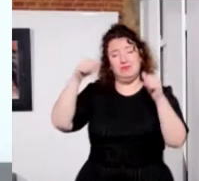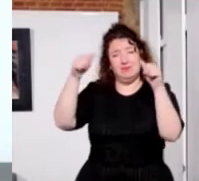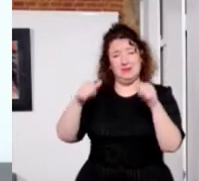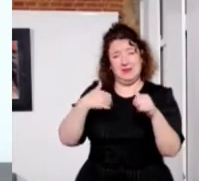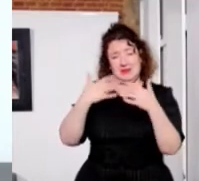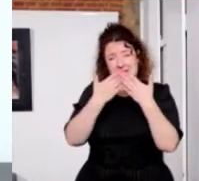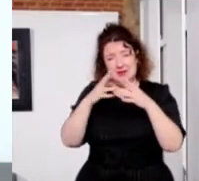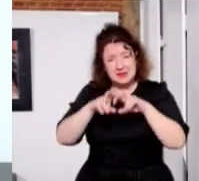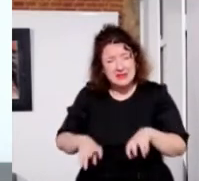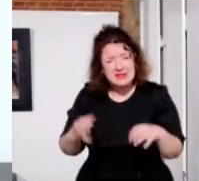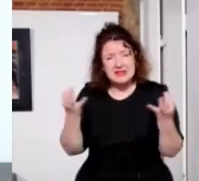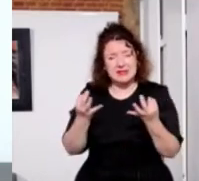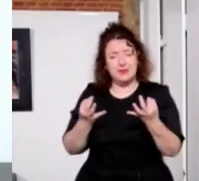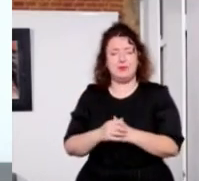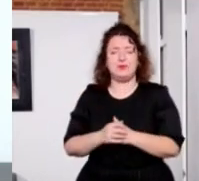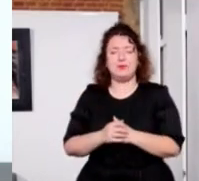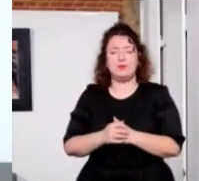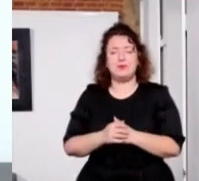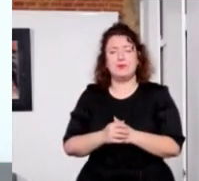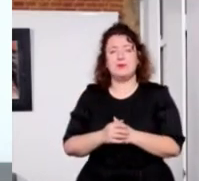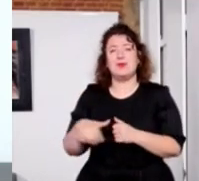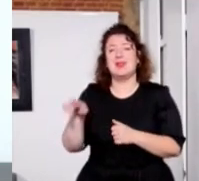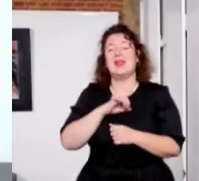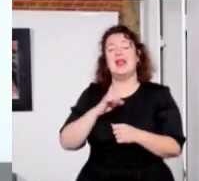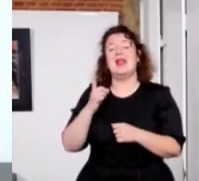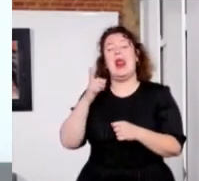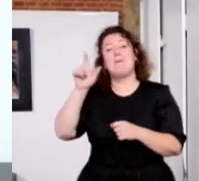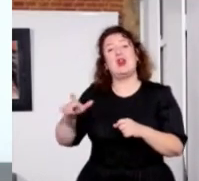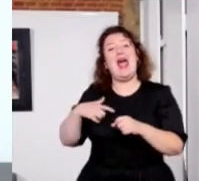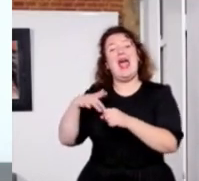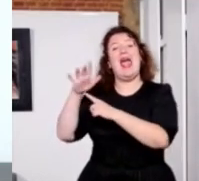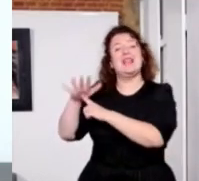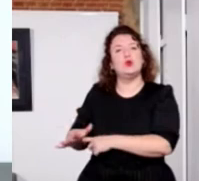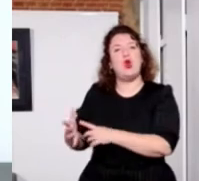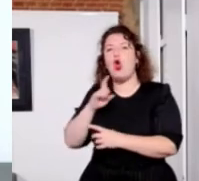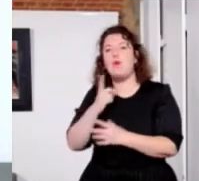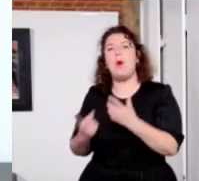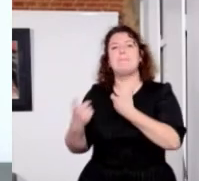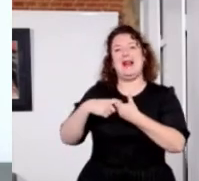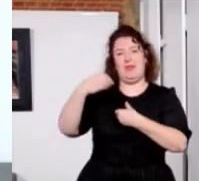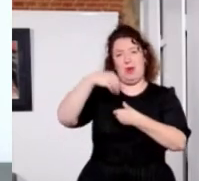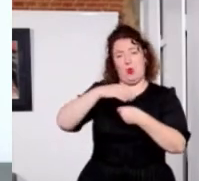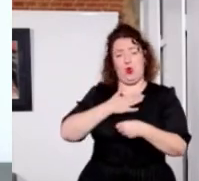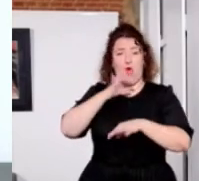de cómo es la participación de las personas en exclusión dentro de nuestras organizaciones.